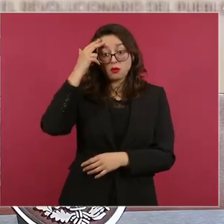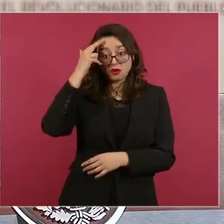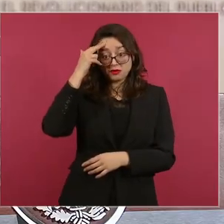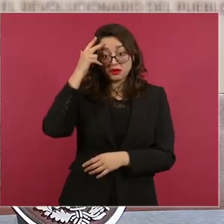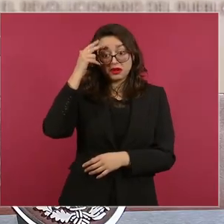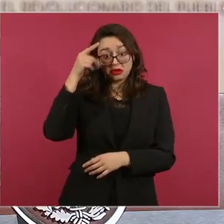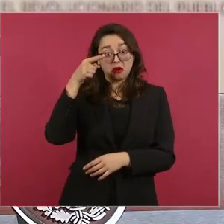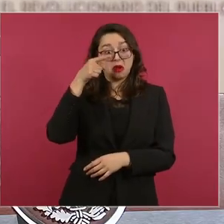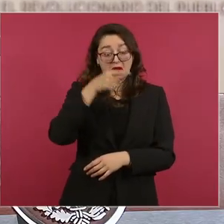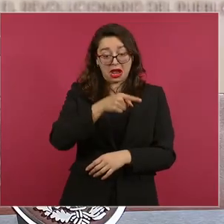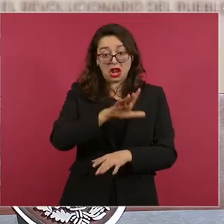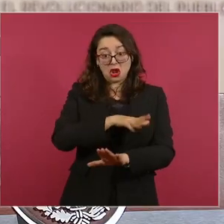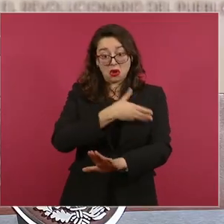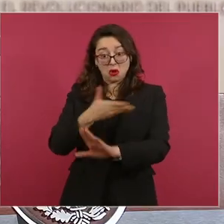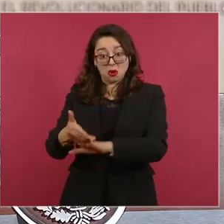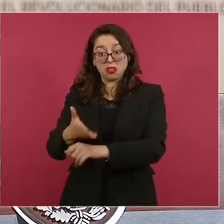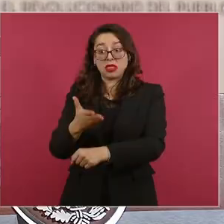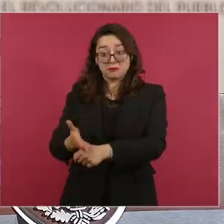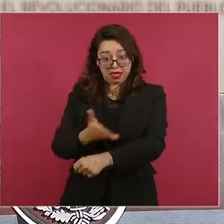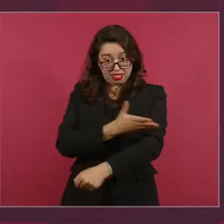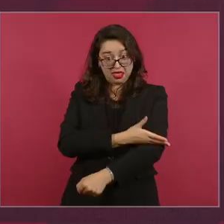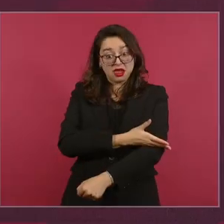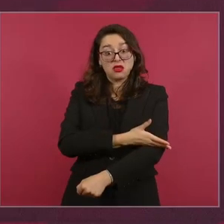antimaderista y cambió.